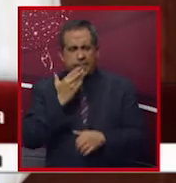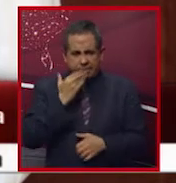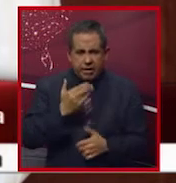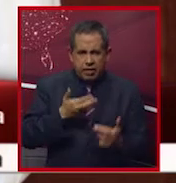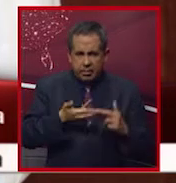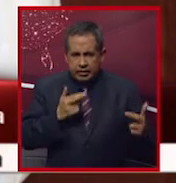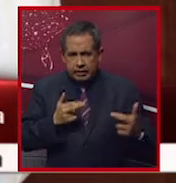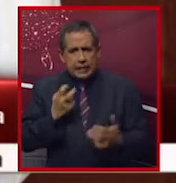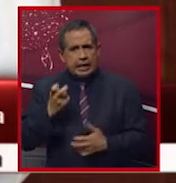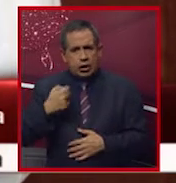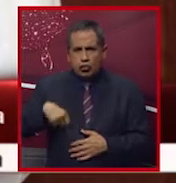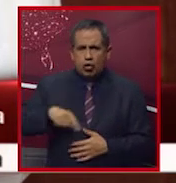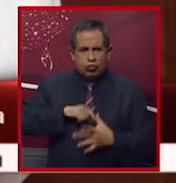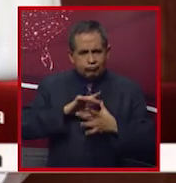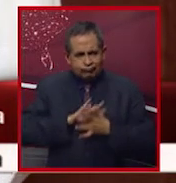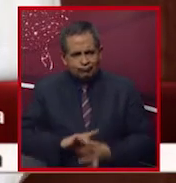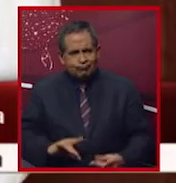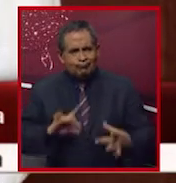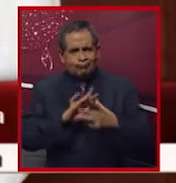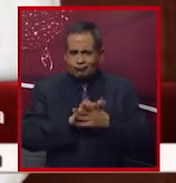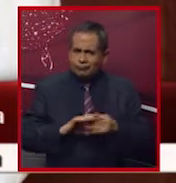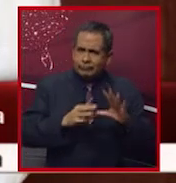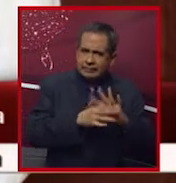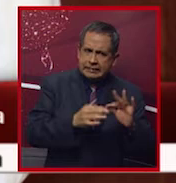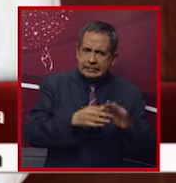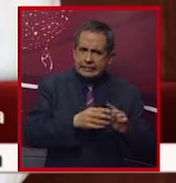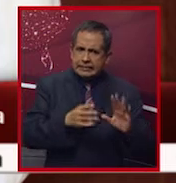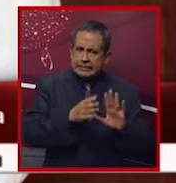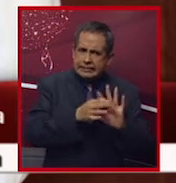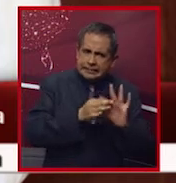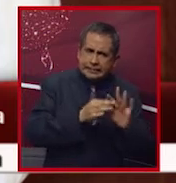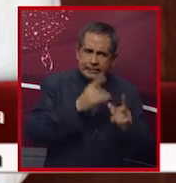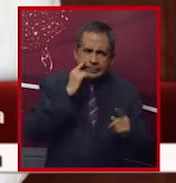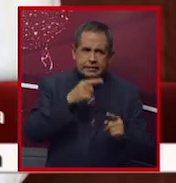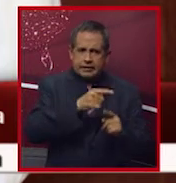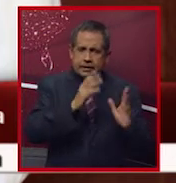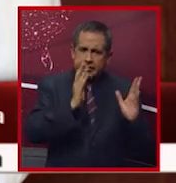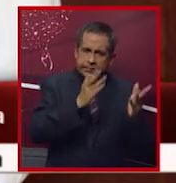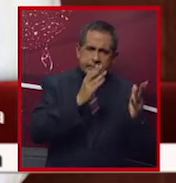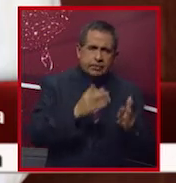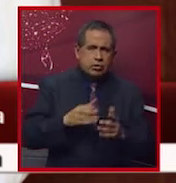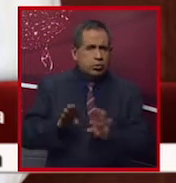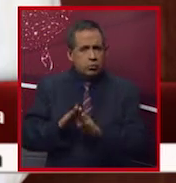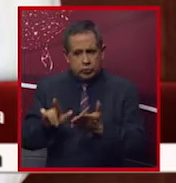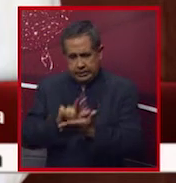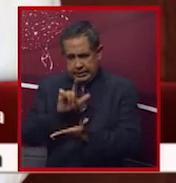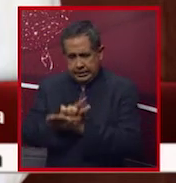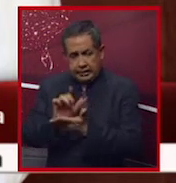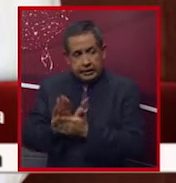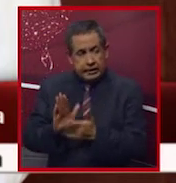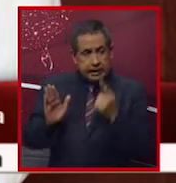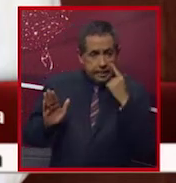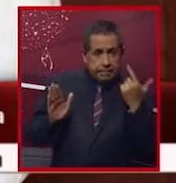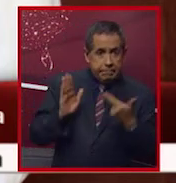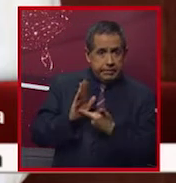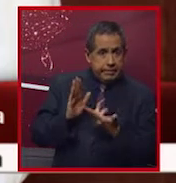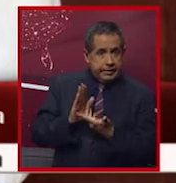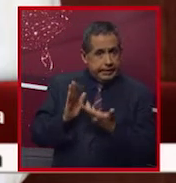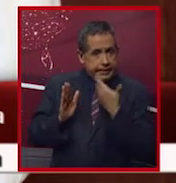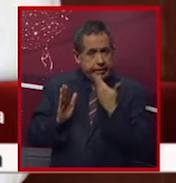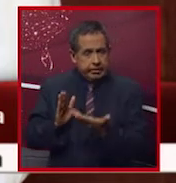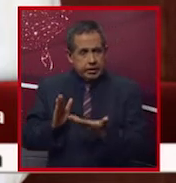a hacer la labor nuestra en el terreno legislativo de convencimiento para